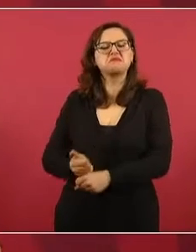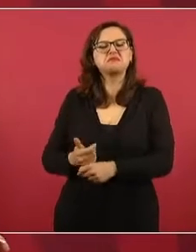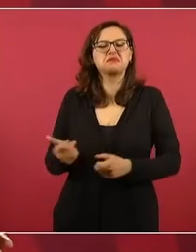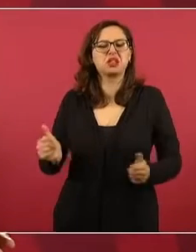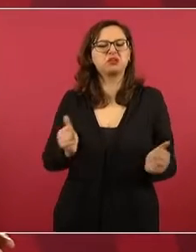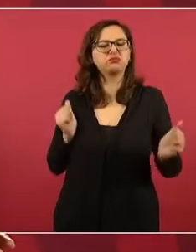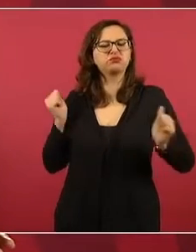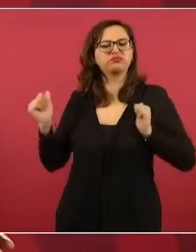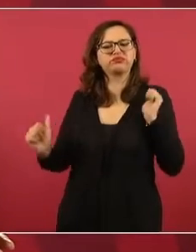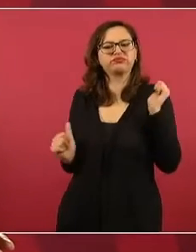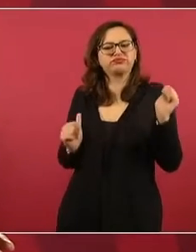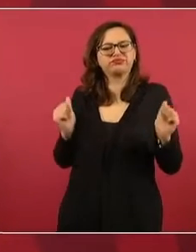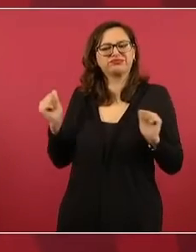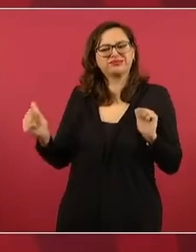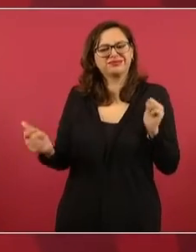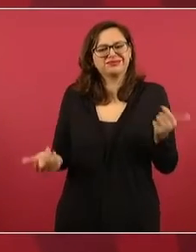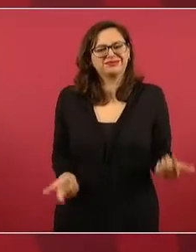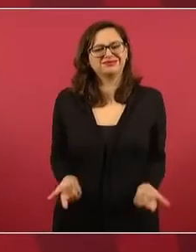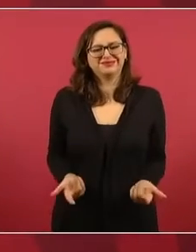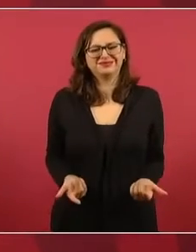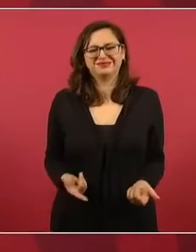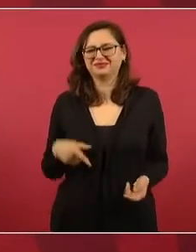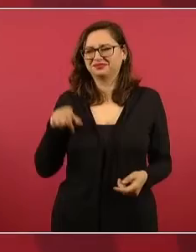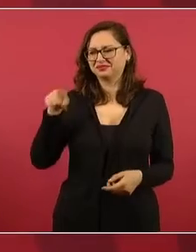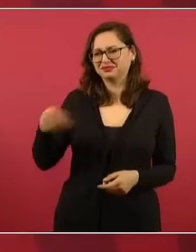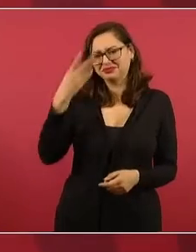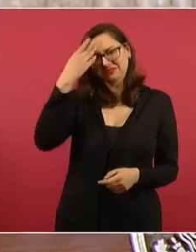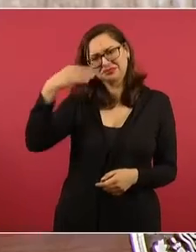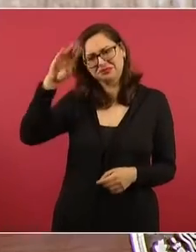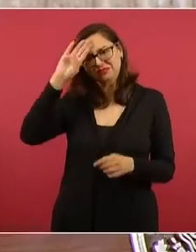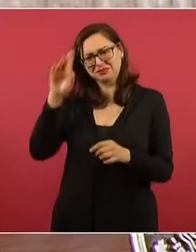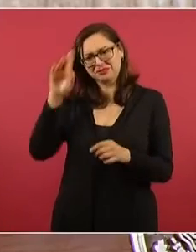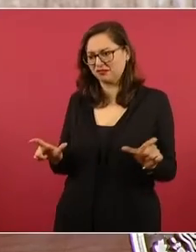Imagínense lo que significa un bloqueo